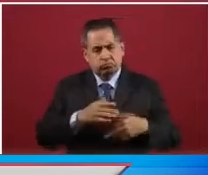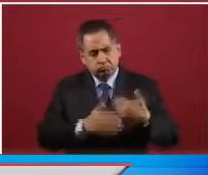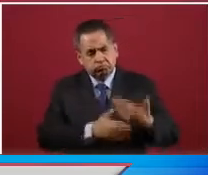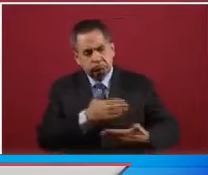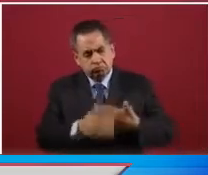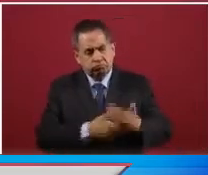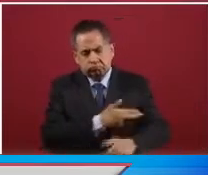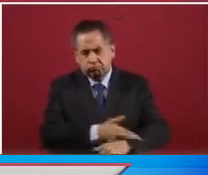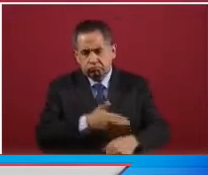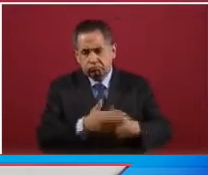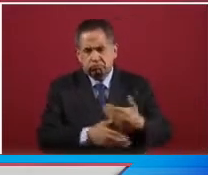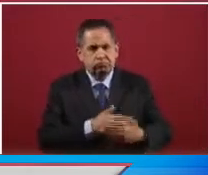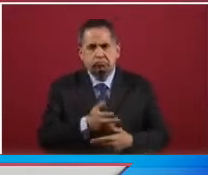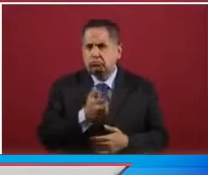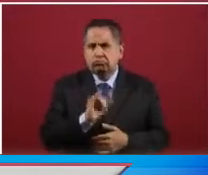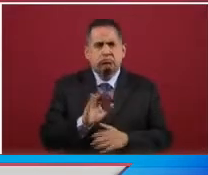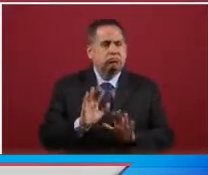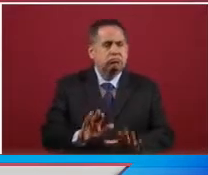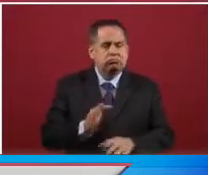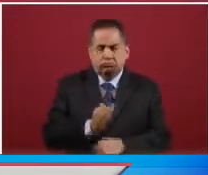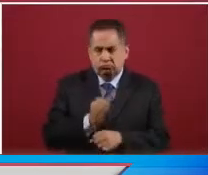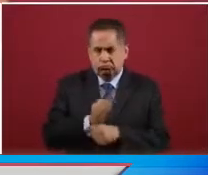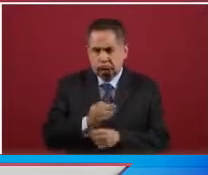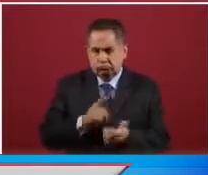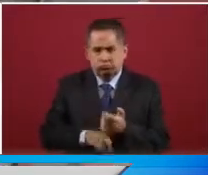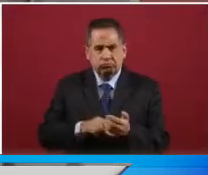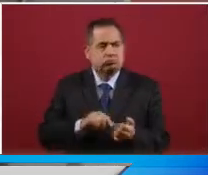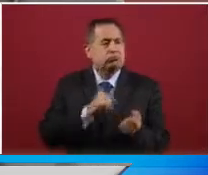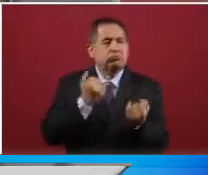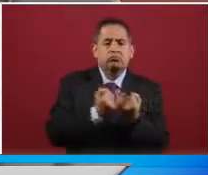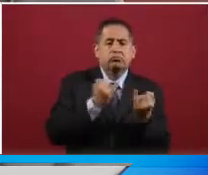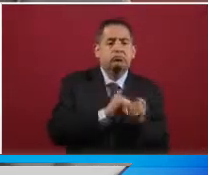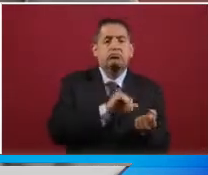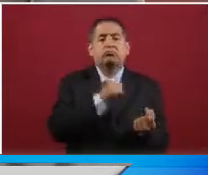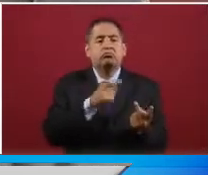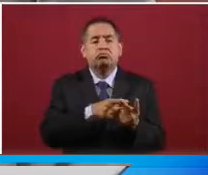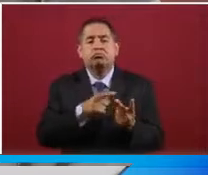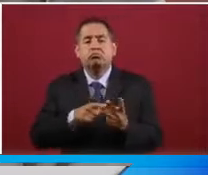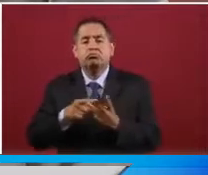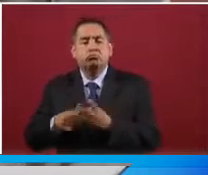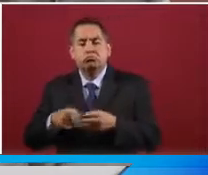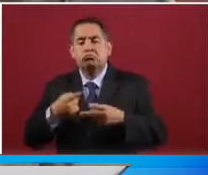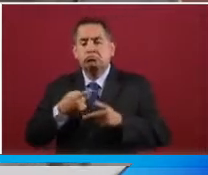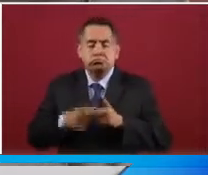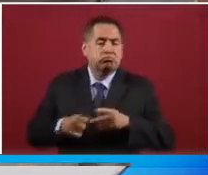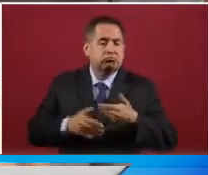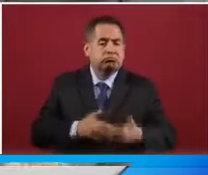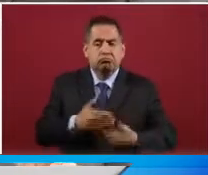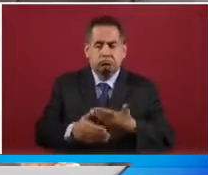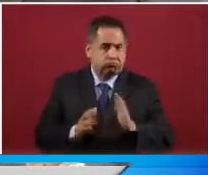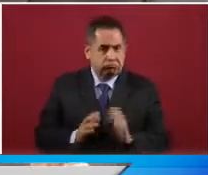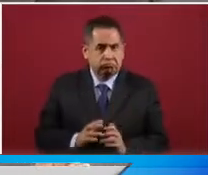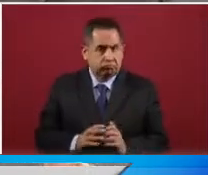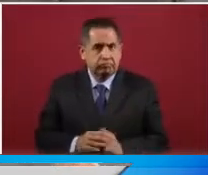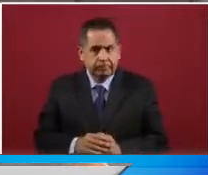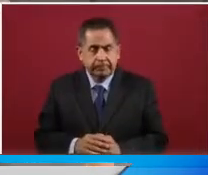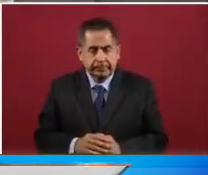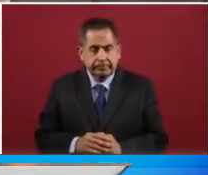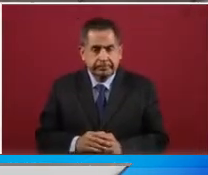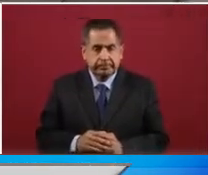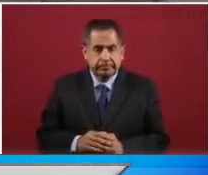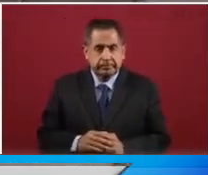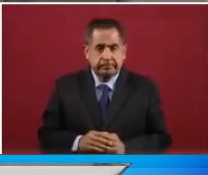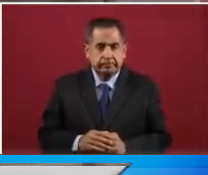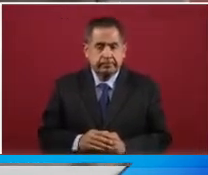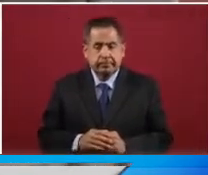que recuerda es una institución autónoma. Aunque es muy complejo, pide no politizar estos asuntos. Recuerda que en el caso de Coahuila, el PAN denunció